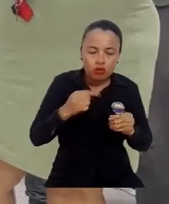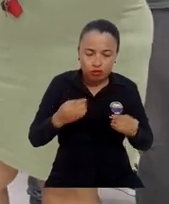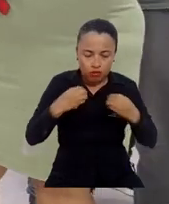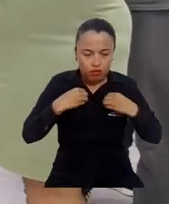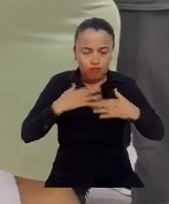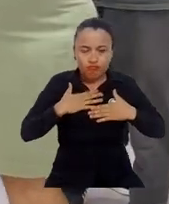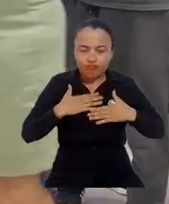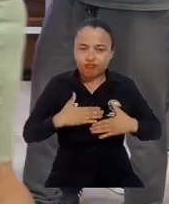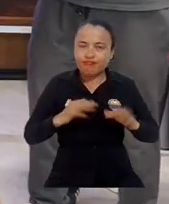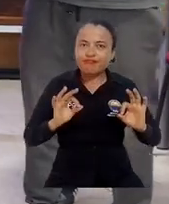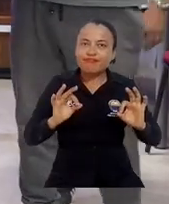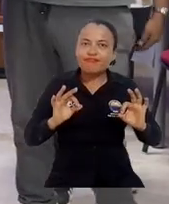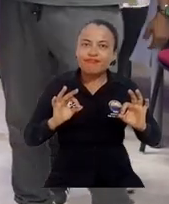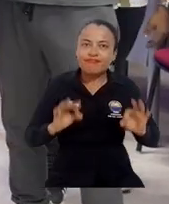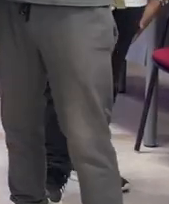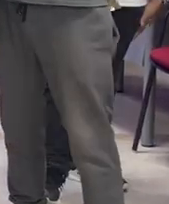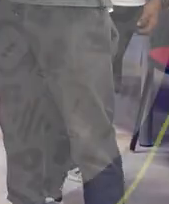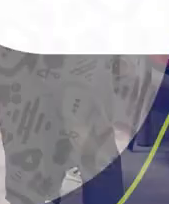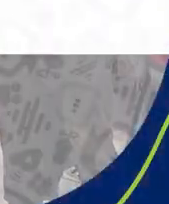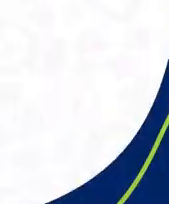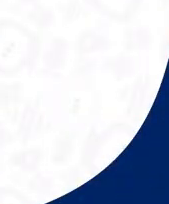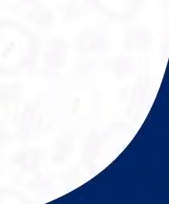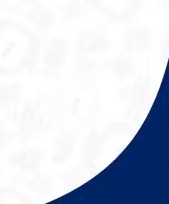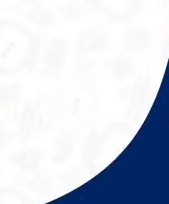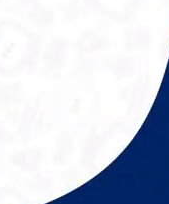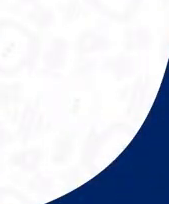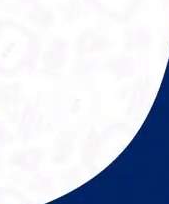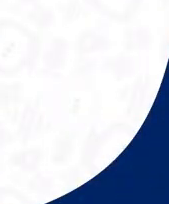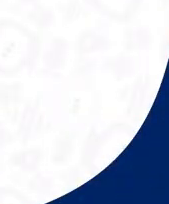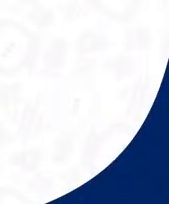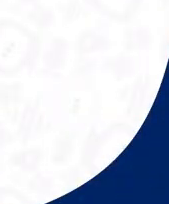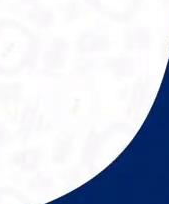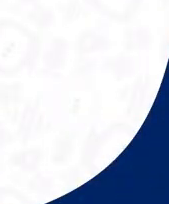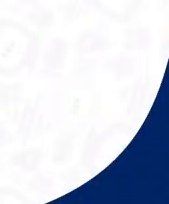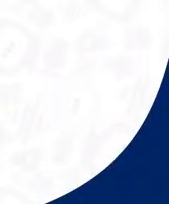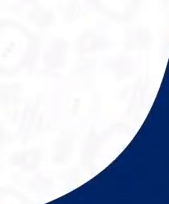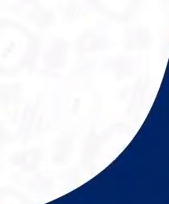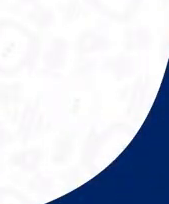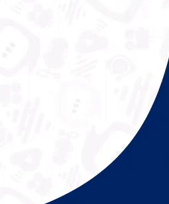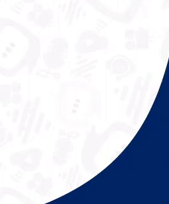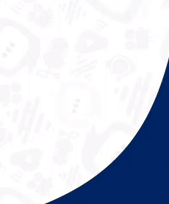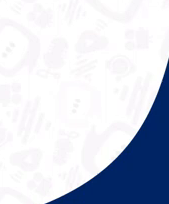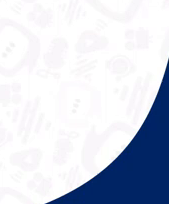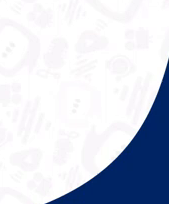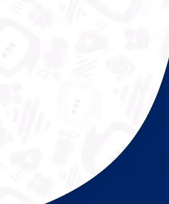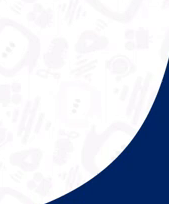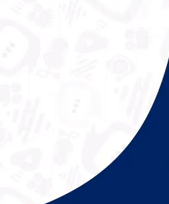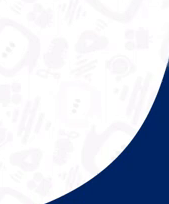permitan encontrarse de otra manera. Aún más incluyente e innovadora.